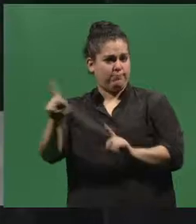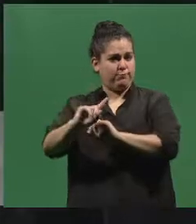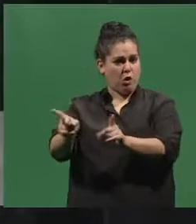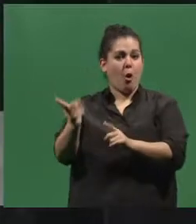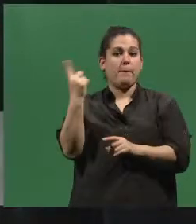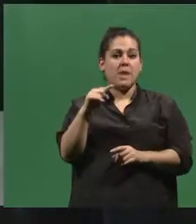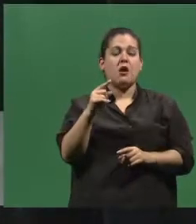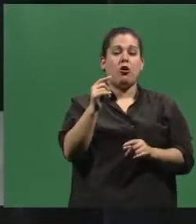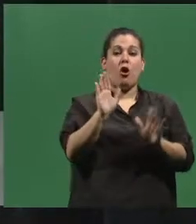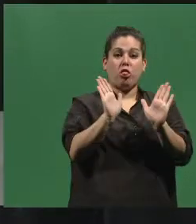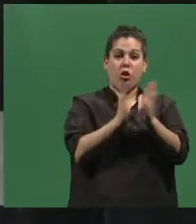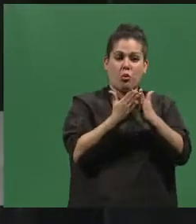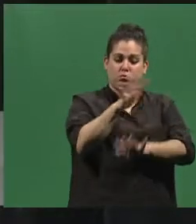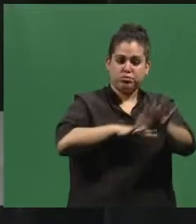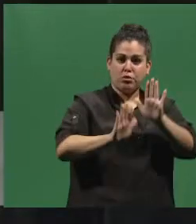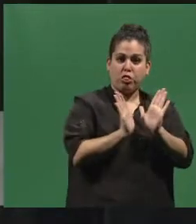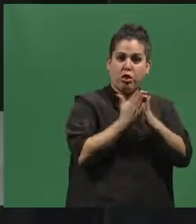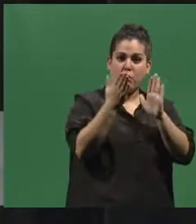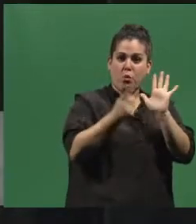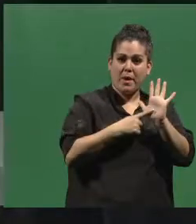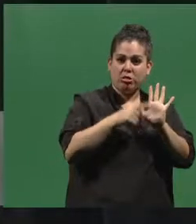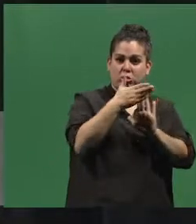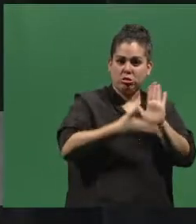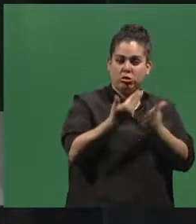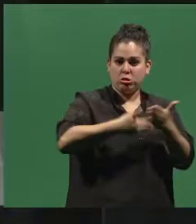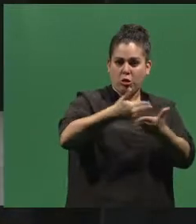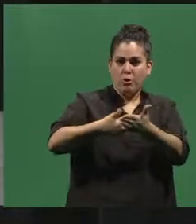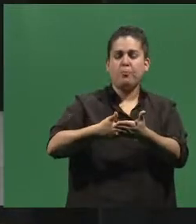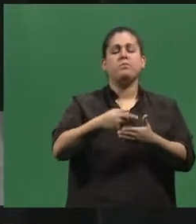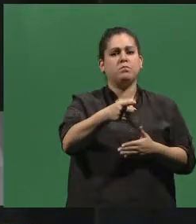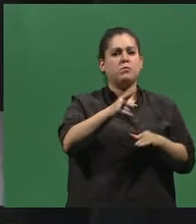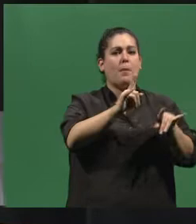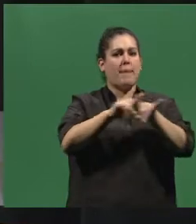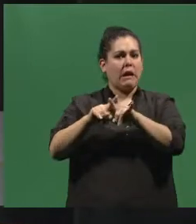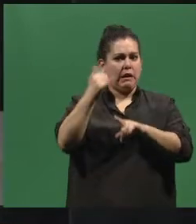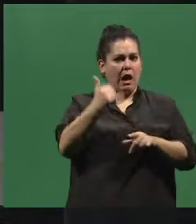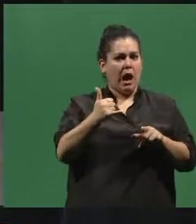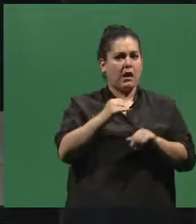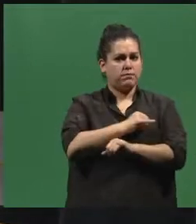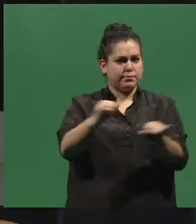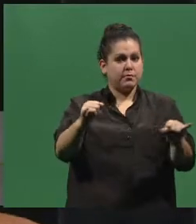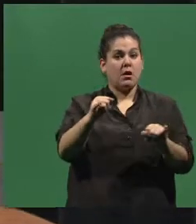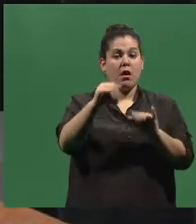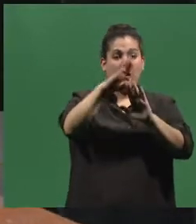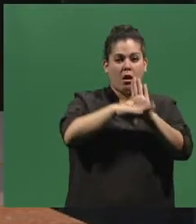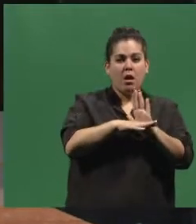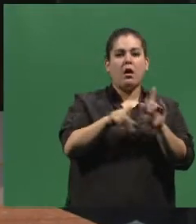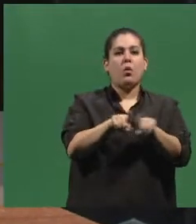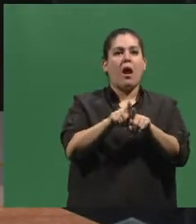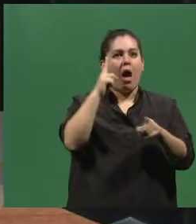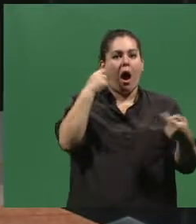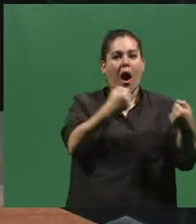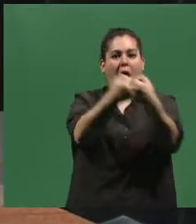documento es libre, gratuito, está publicado en la página de Fagran, que es fagran.org. Y ahí están, digamos, el